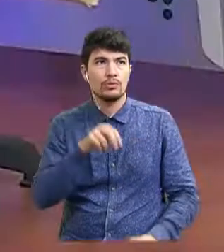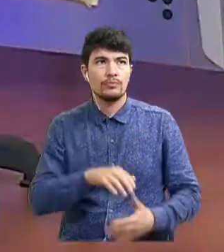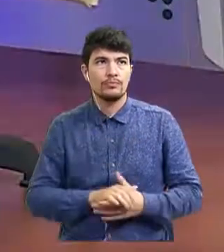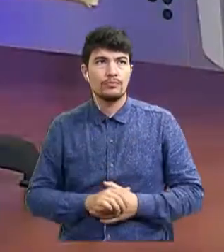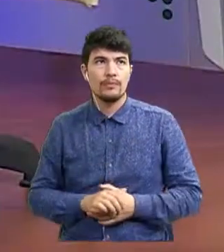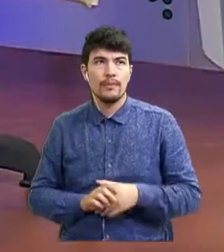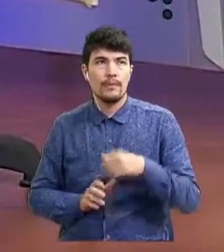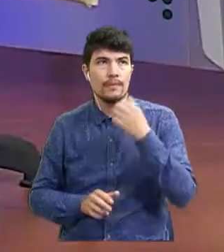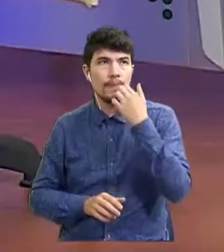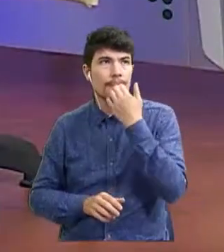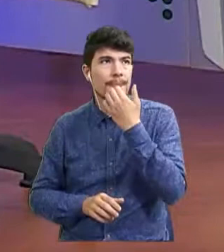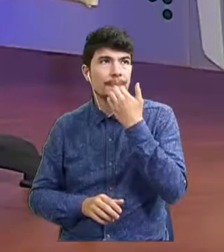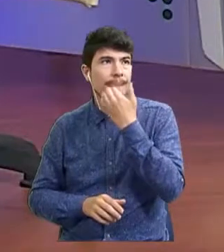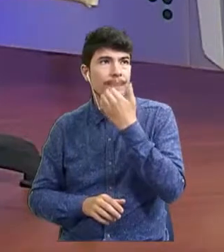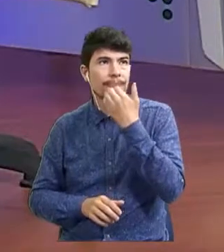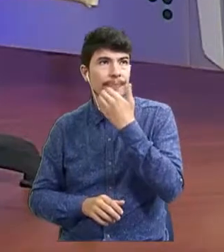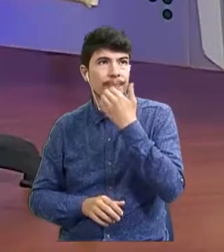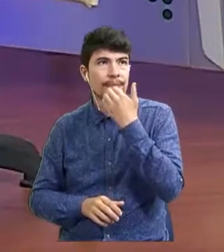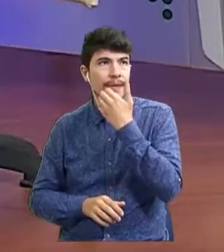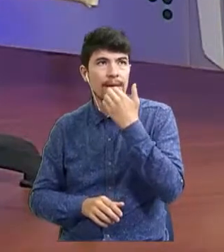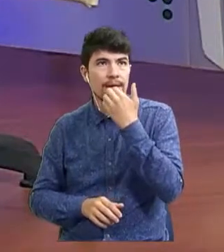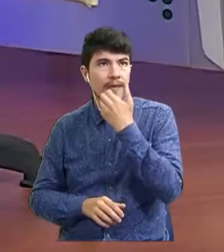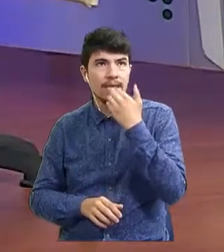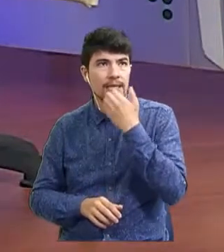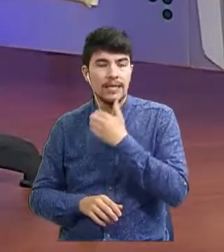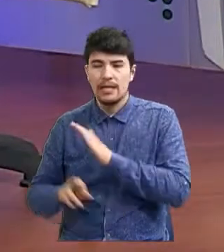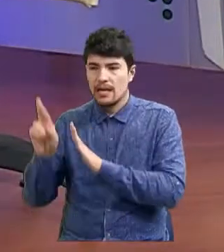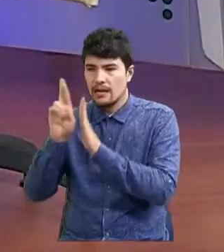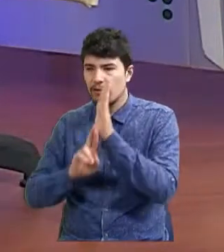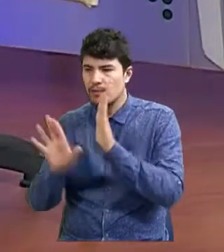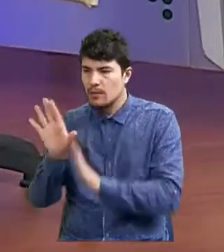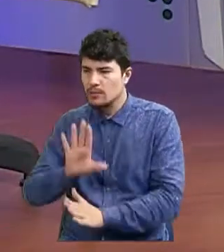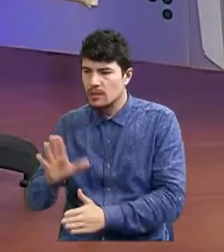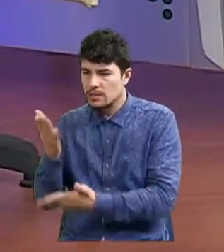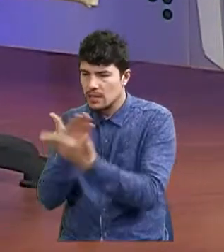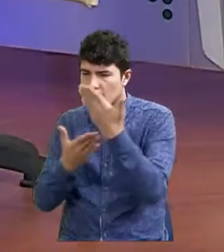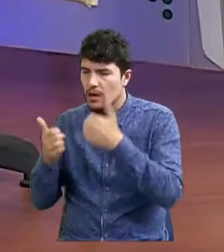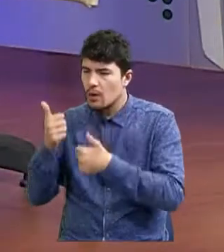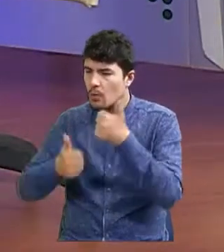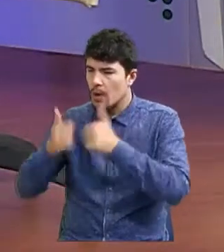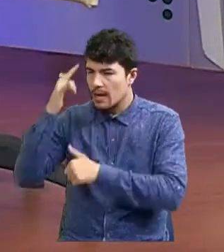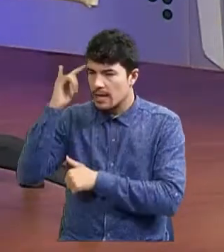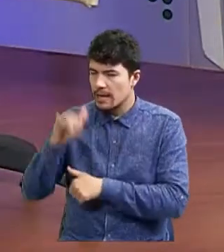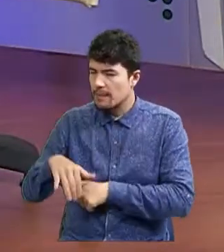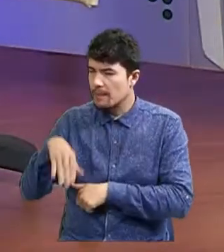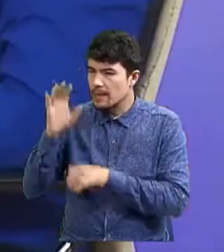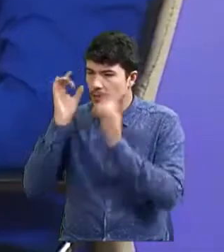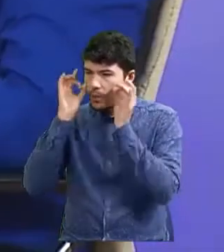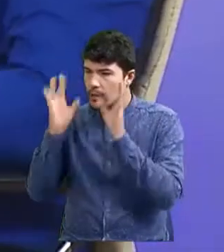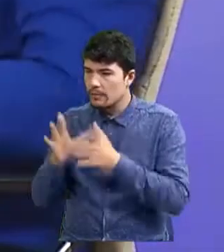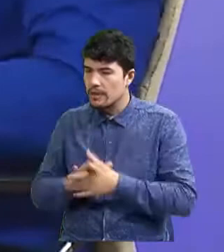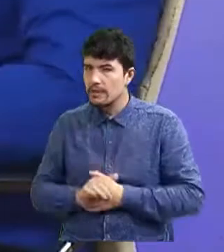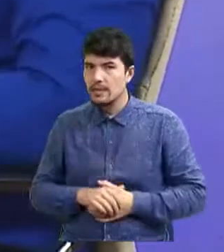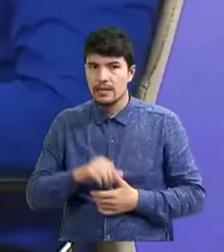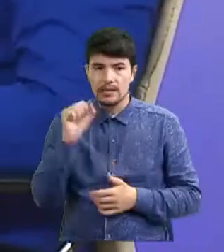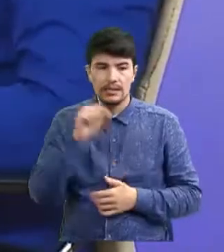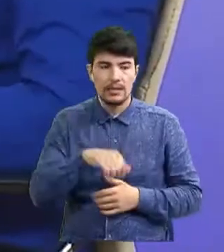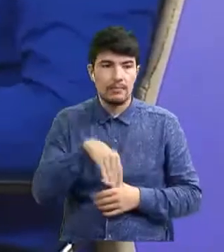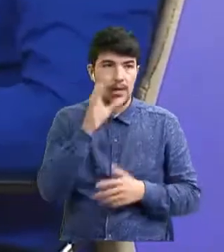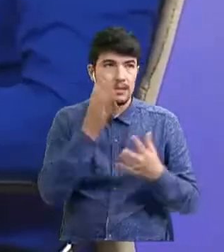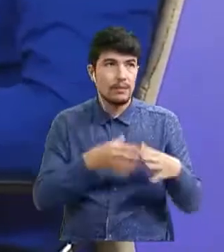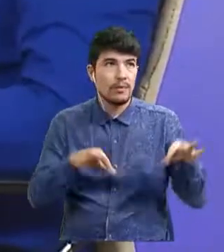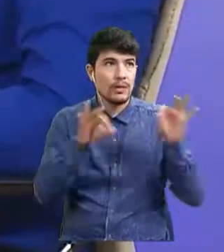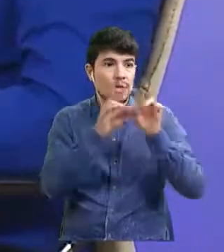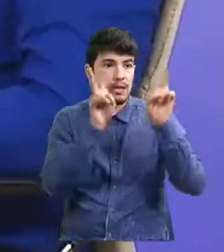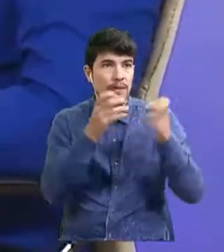Carlos, dentro de esa reforma que ustedes también han estudiado y han analizado, ¿cuál cree usted que sería lo más grave? O sea, lo más importante abordar